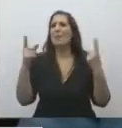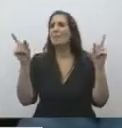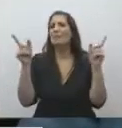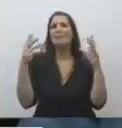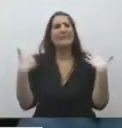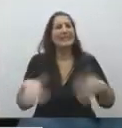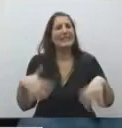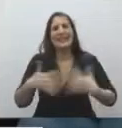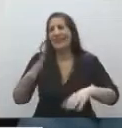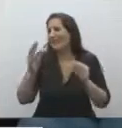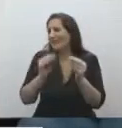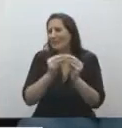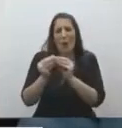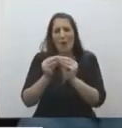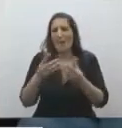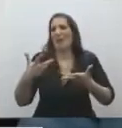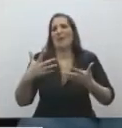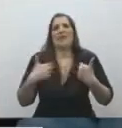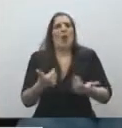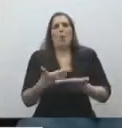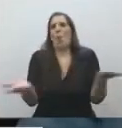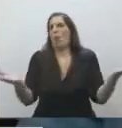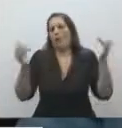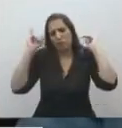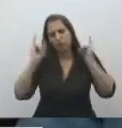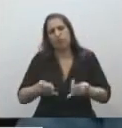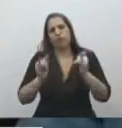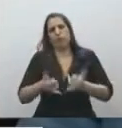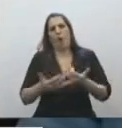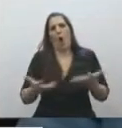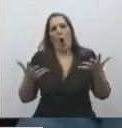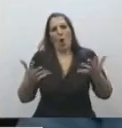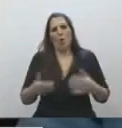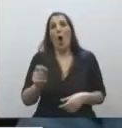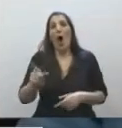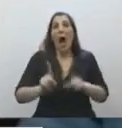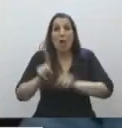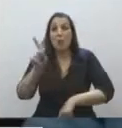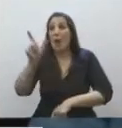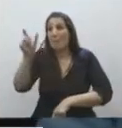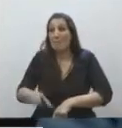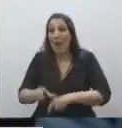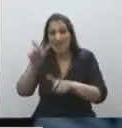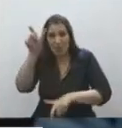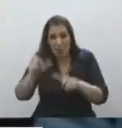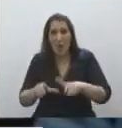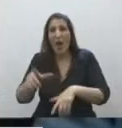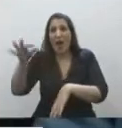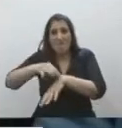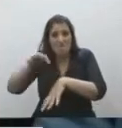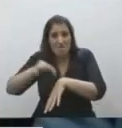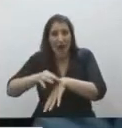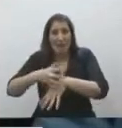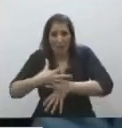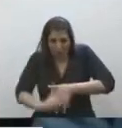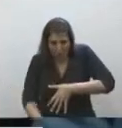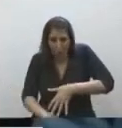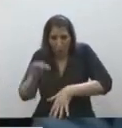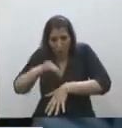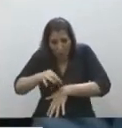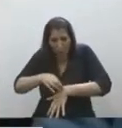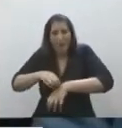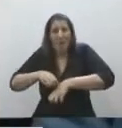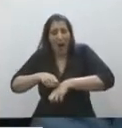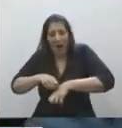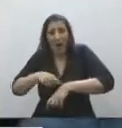aborto en el Congreso? Mire, yo creo que el tema del aborto en el Congreso no se va a tocar este año. Creo que ya se